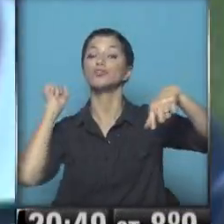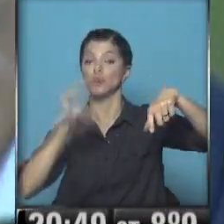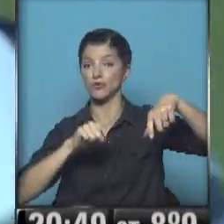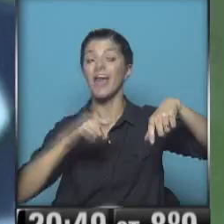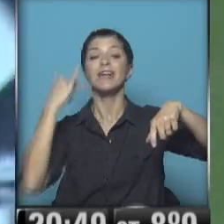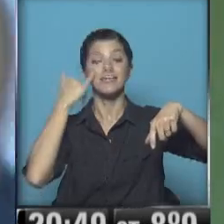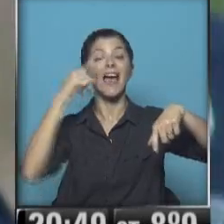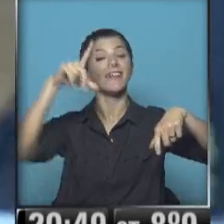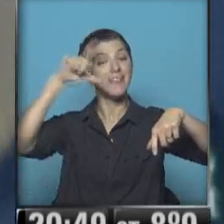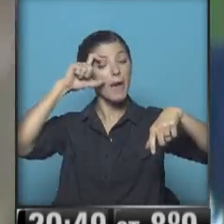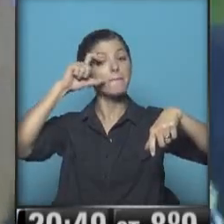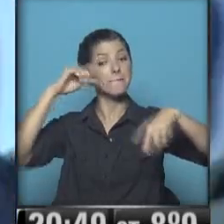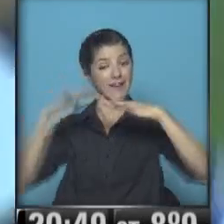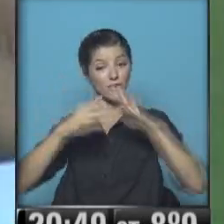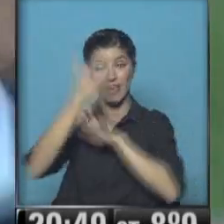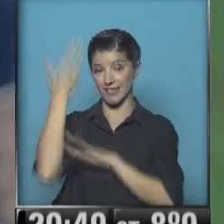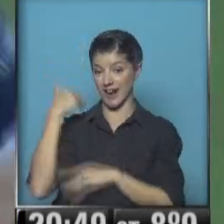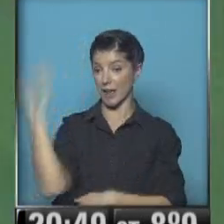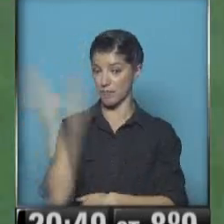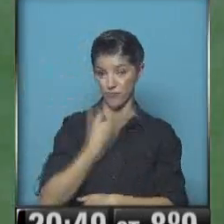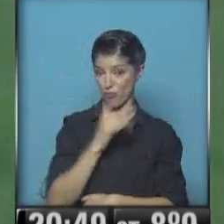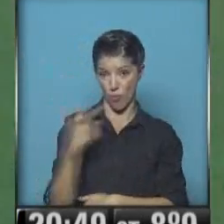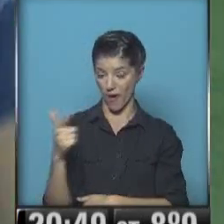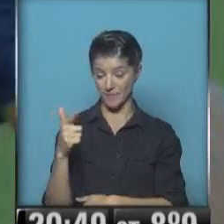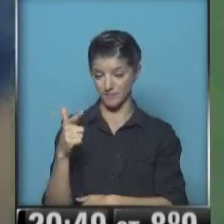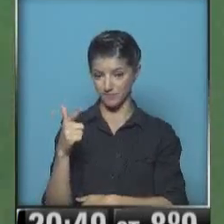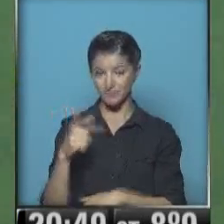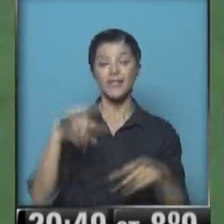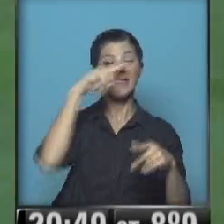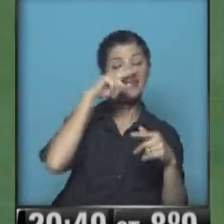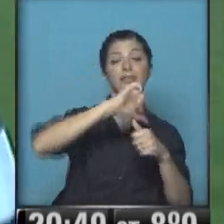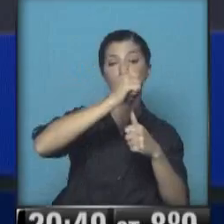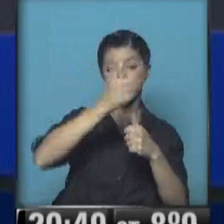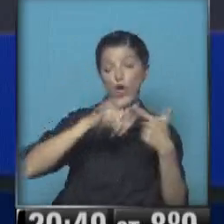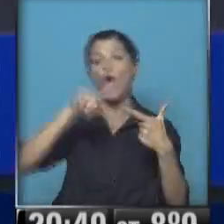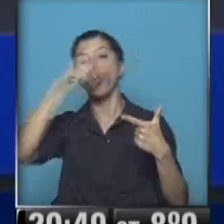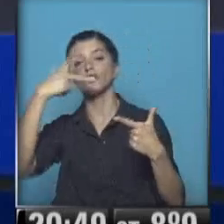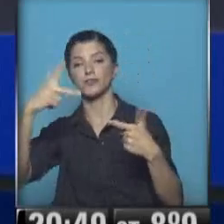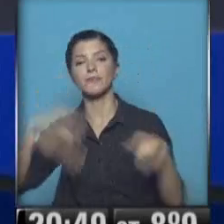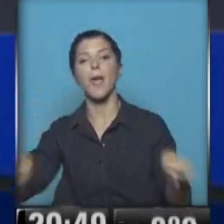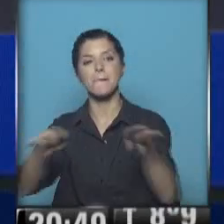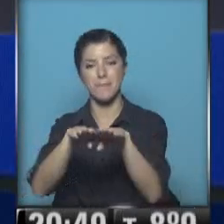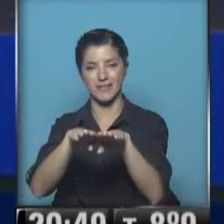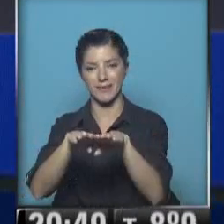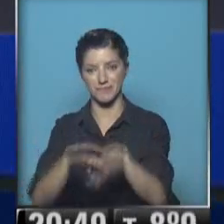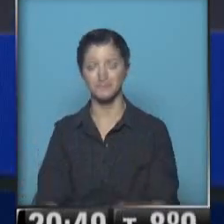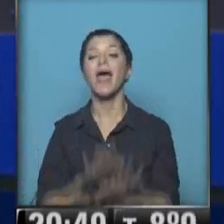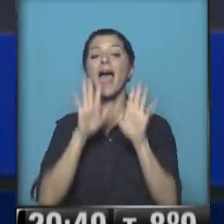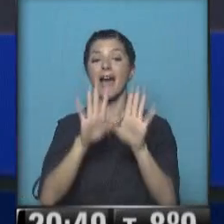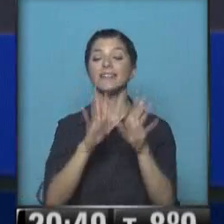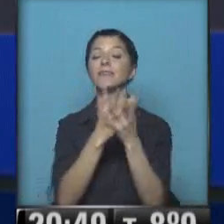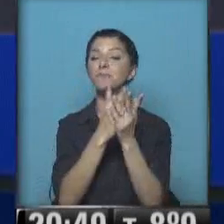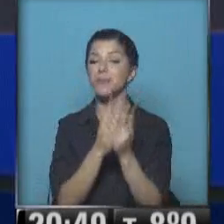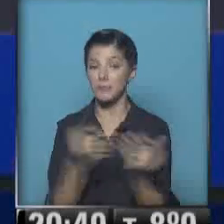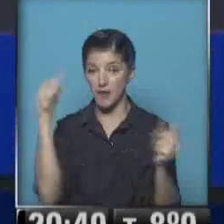10 partidos en total invictos. 7 de ellos fueron victorias, los otros 3 empates. Y así terminaba